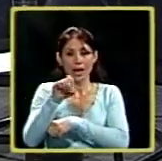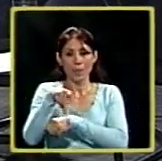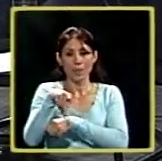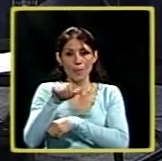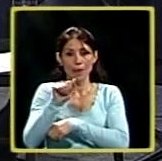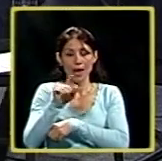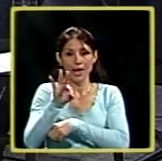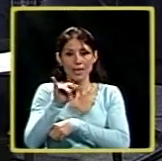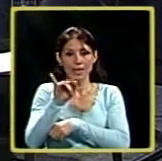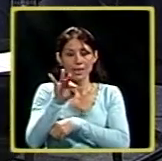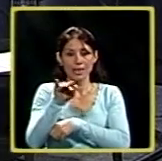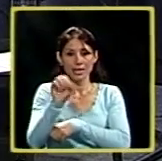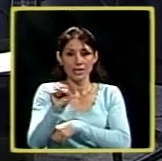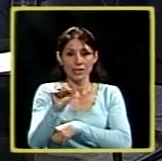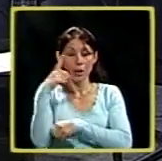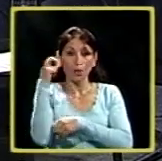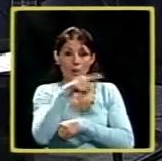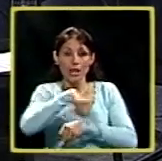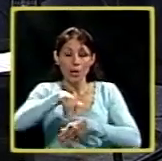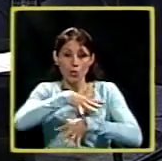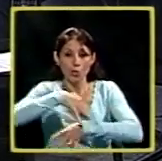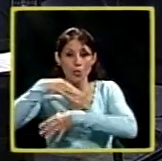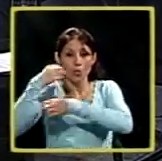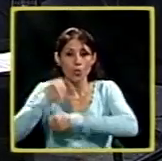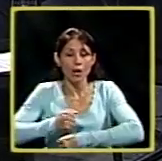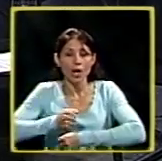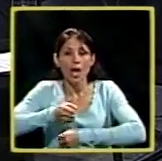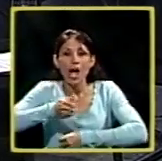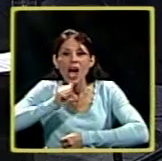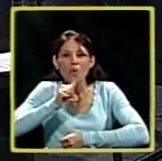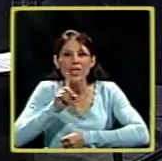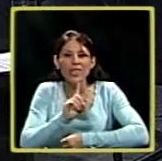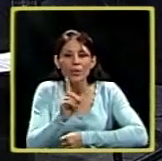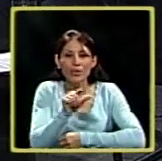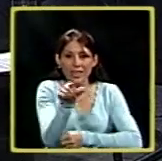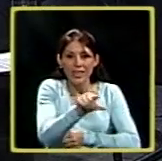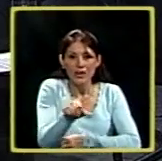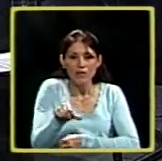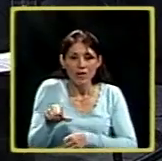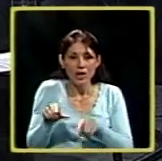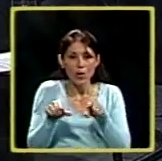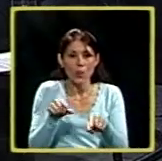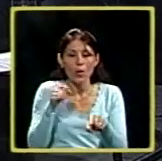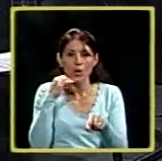ejército tomaba agua del río, pues lógicamente eran aguas contaminadas,